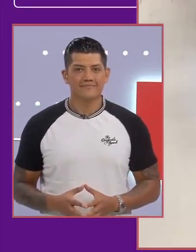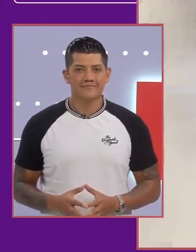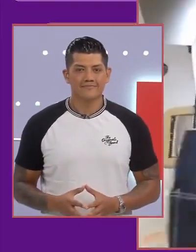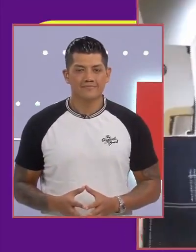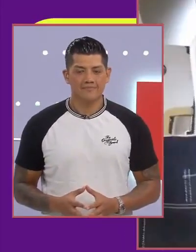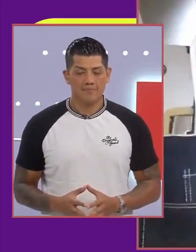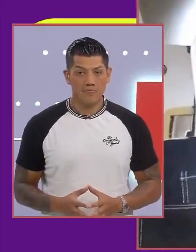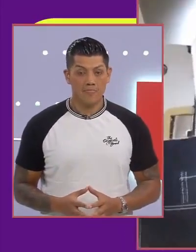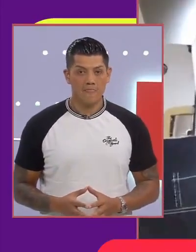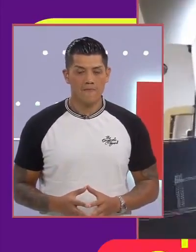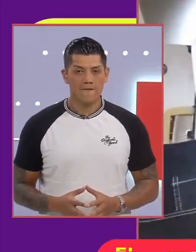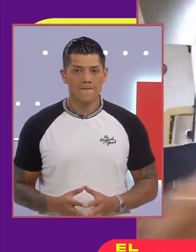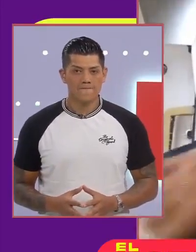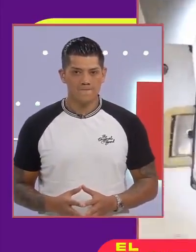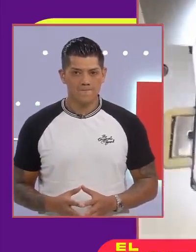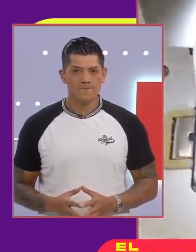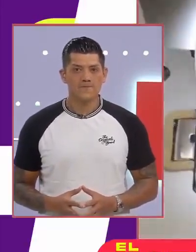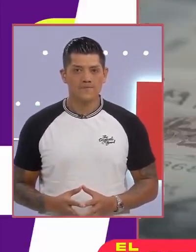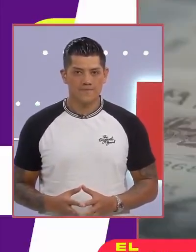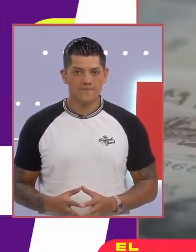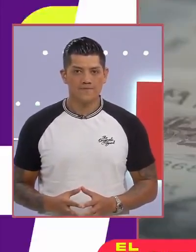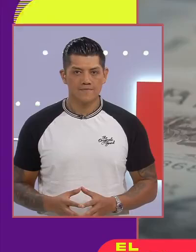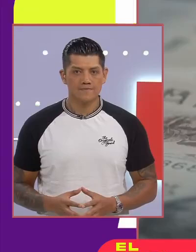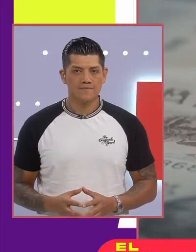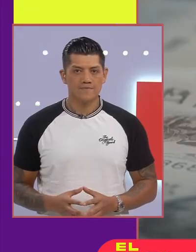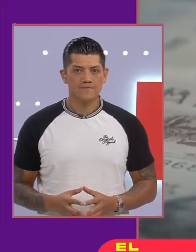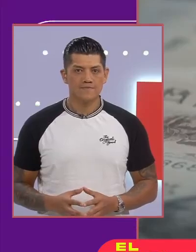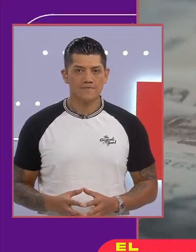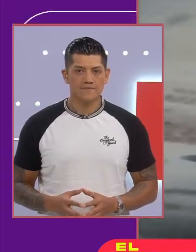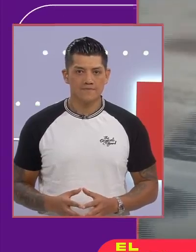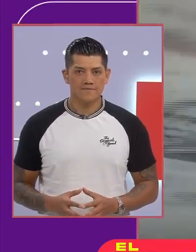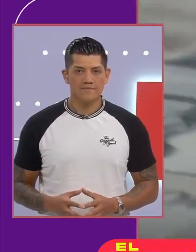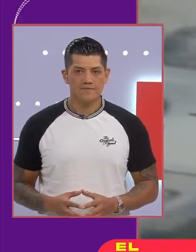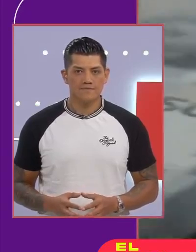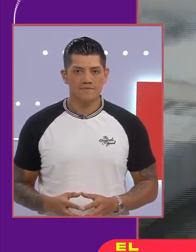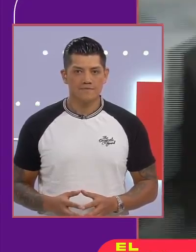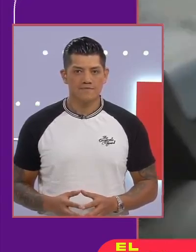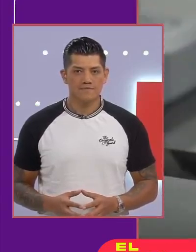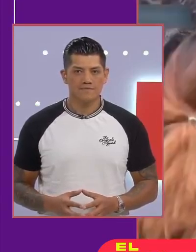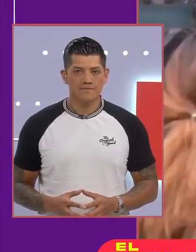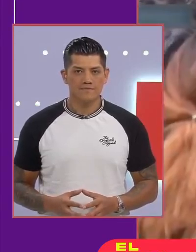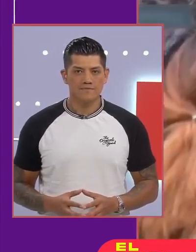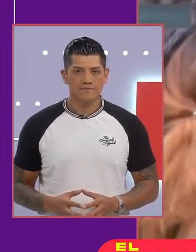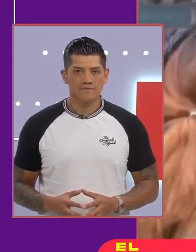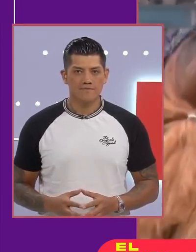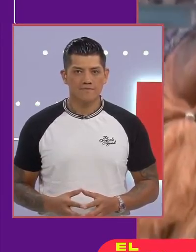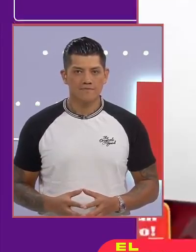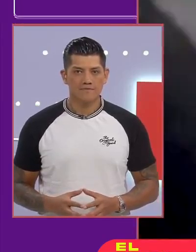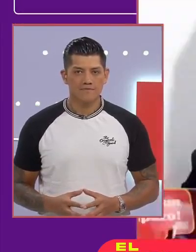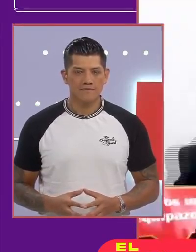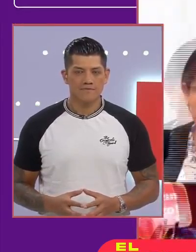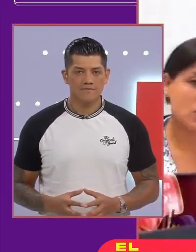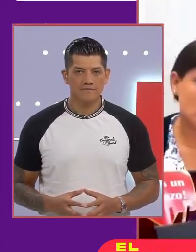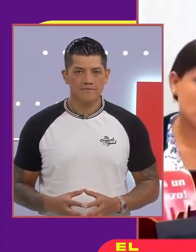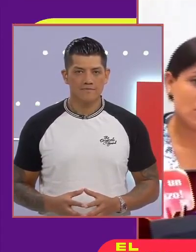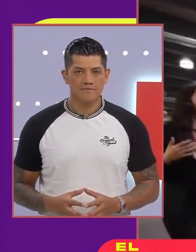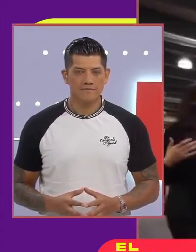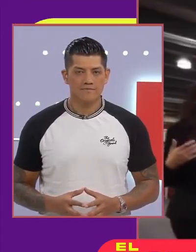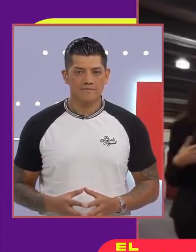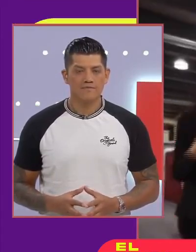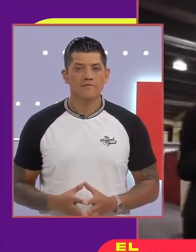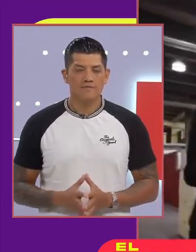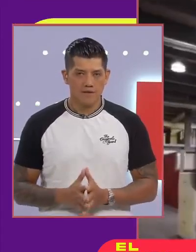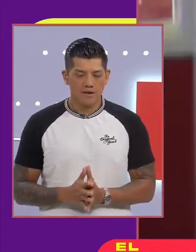tienen ellos es que, bueno, ellos invierten estos ahorros de pensiones, estos ahorros de los trabajadores, y se quedan con aquello que reciben por